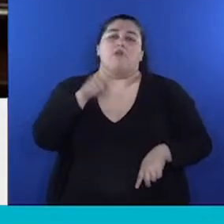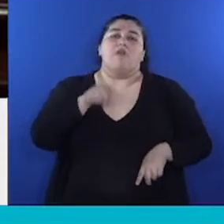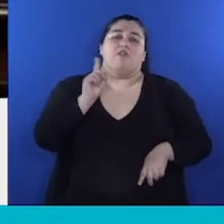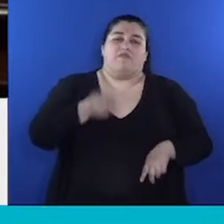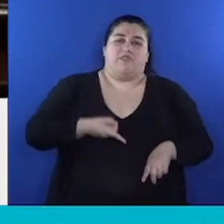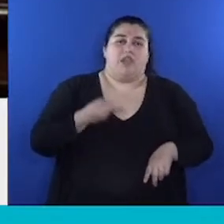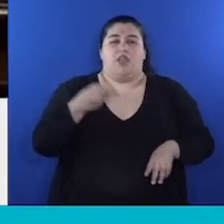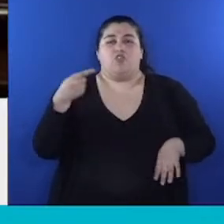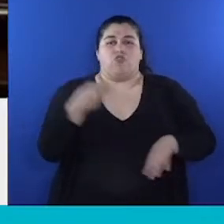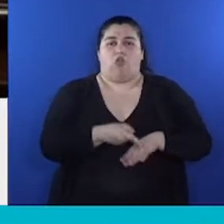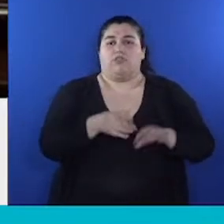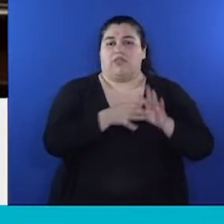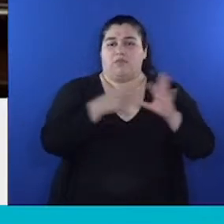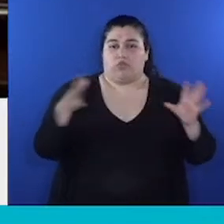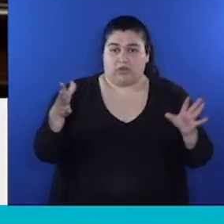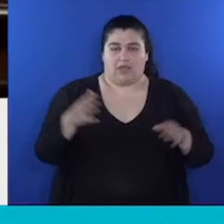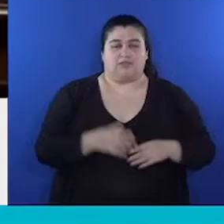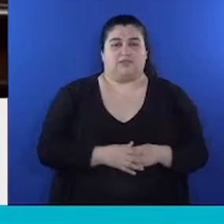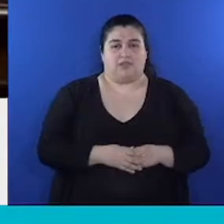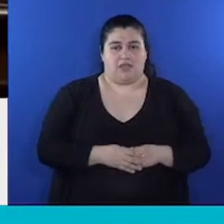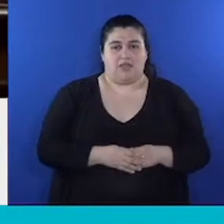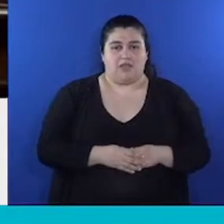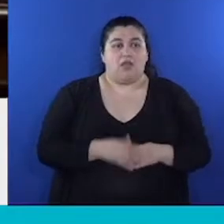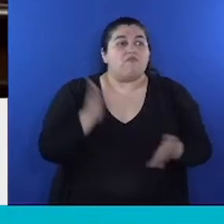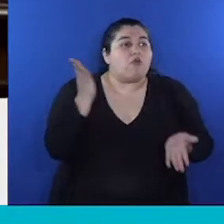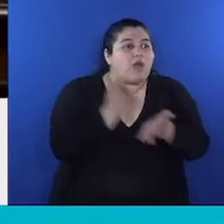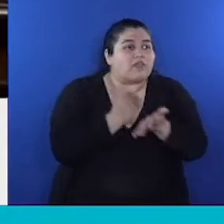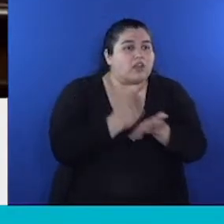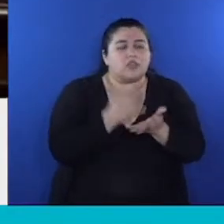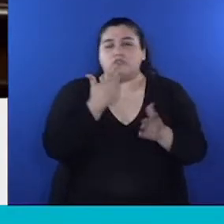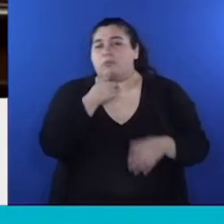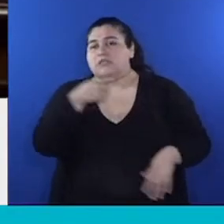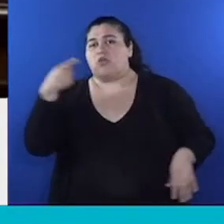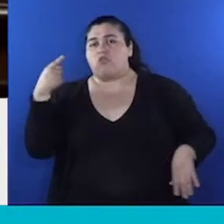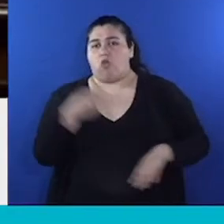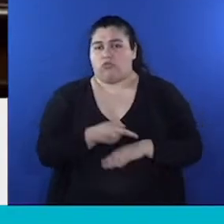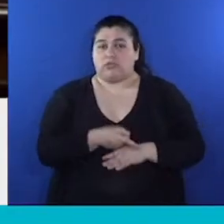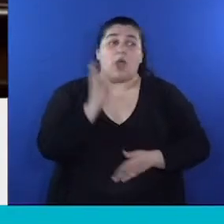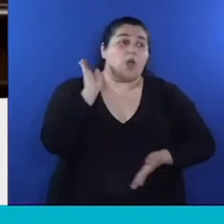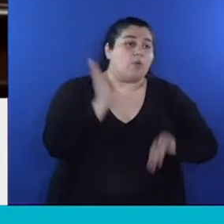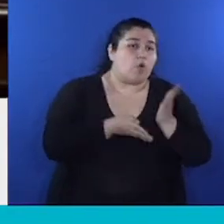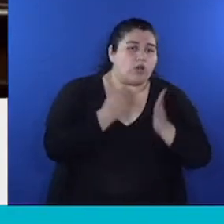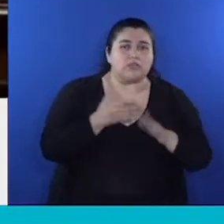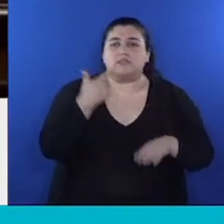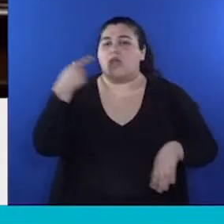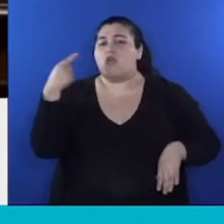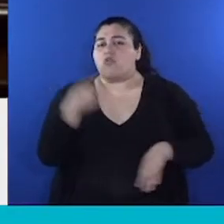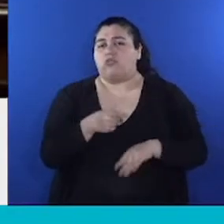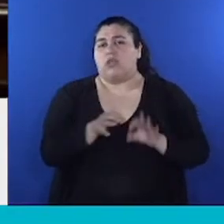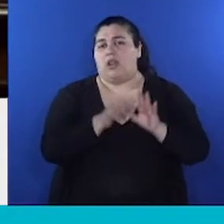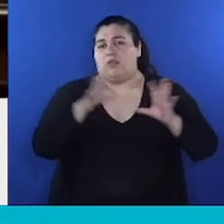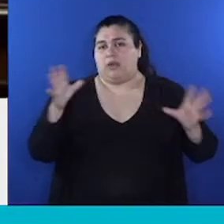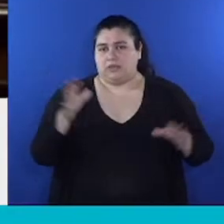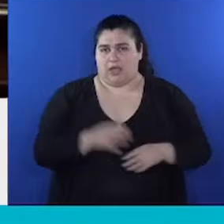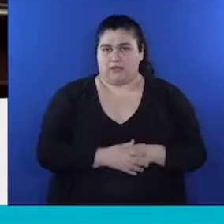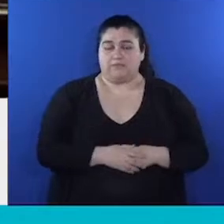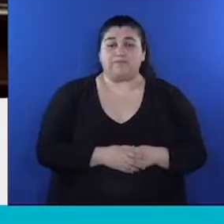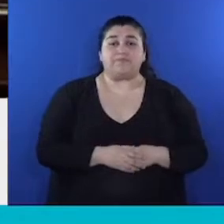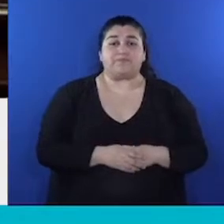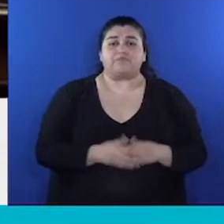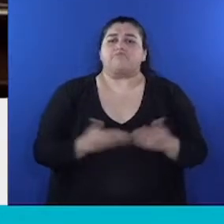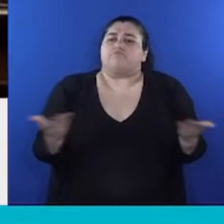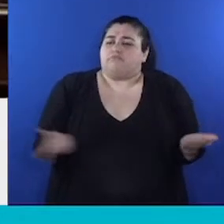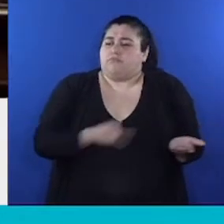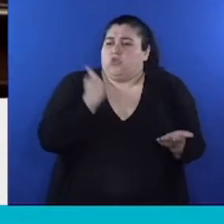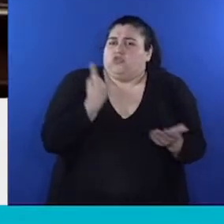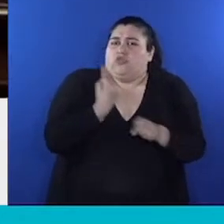y la violencia conspiran contra el Estado de Derecho. La impunidad y la violencia conspiran contra la libertad. Y nosotros no